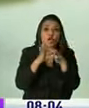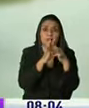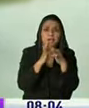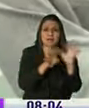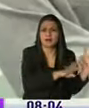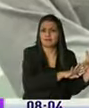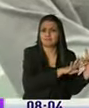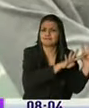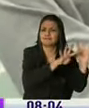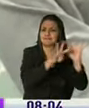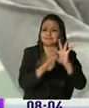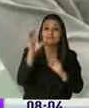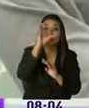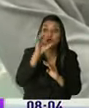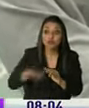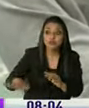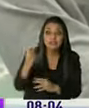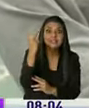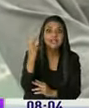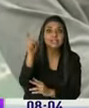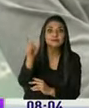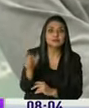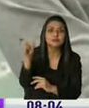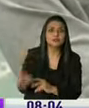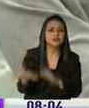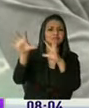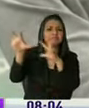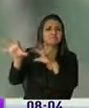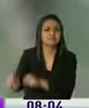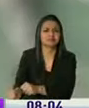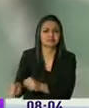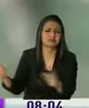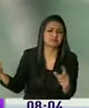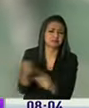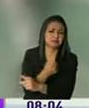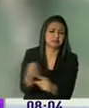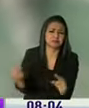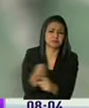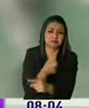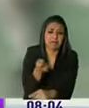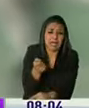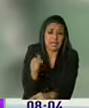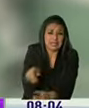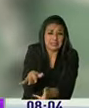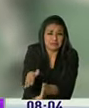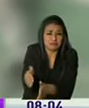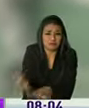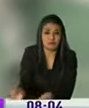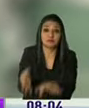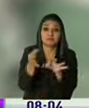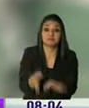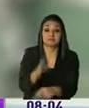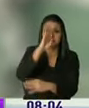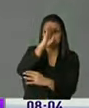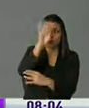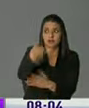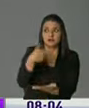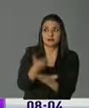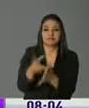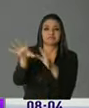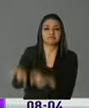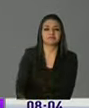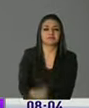en busca de los sospechosos. Estos fueron alcanzados y estuvieron a punto de ser linchados. La oportuna intervención policial evitó que la